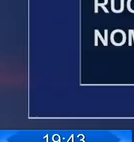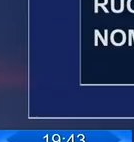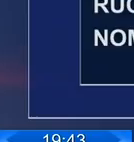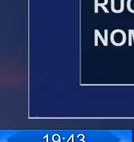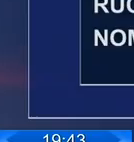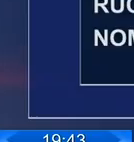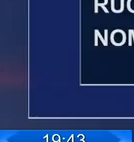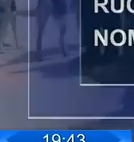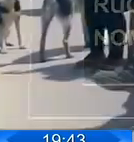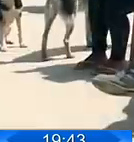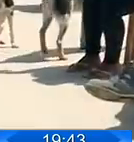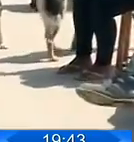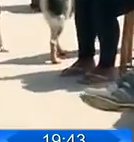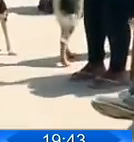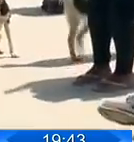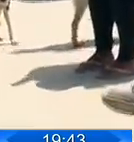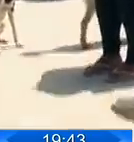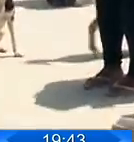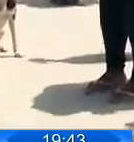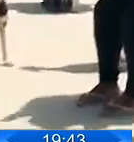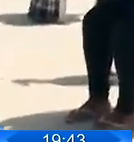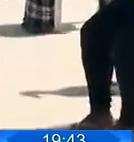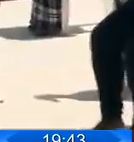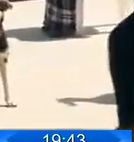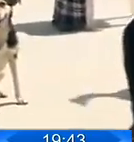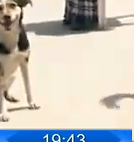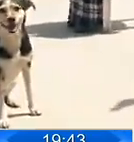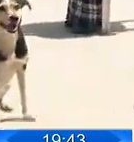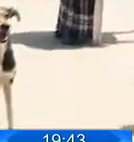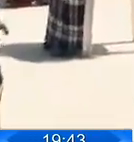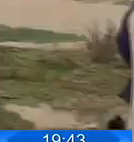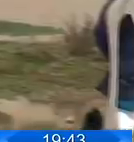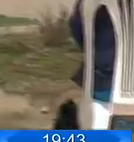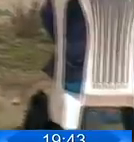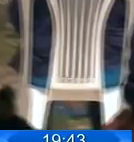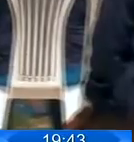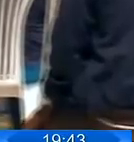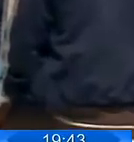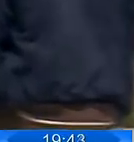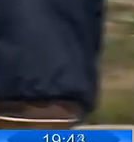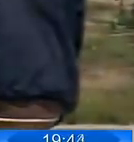1792-00-5574-001. Con cámaras de Omar Flores, en Quito informó Adriana Rojas.